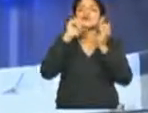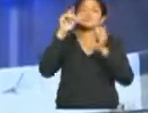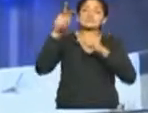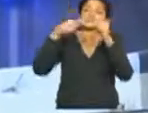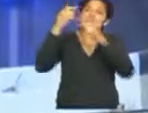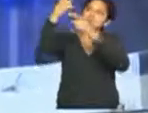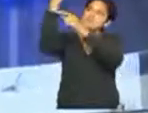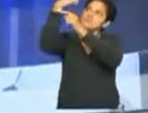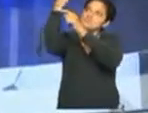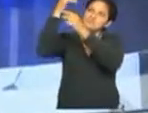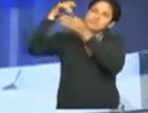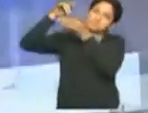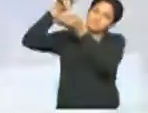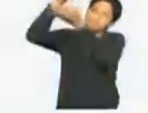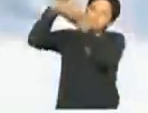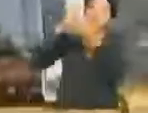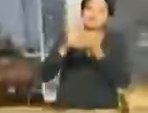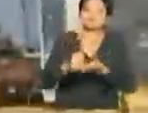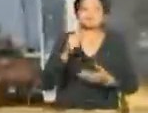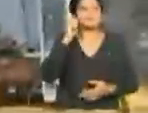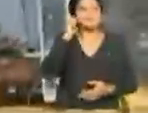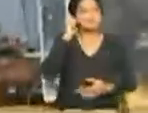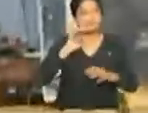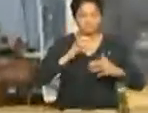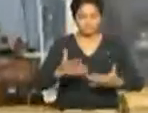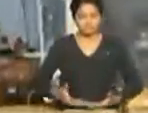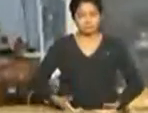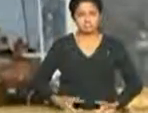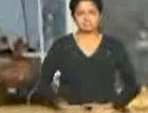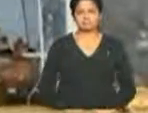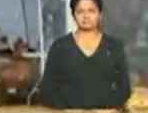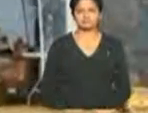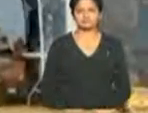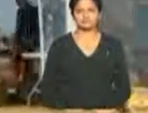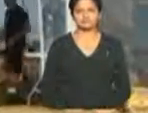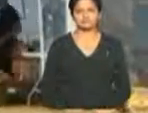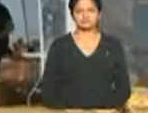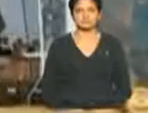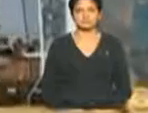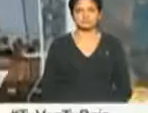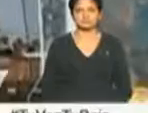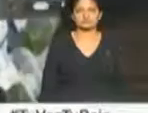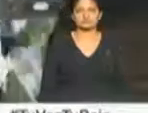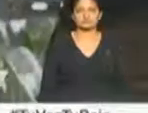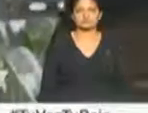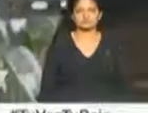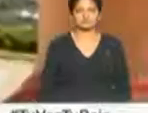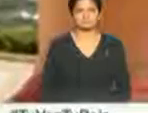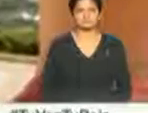tasa de mortalidad materna. En 3, 2, 1...